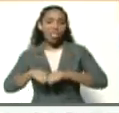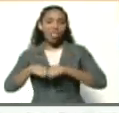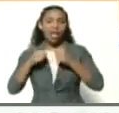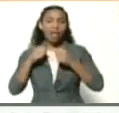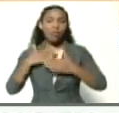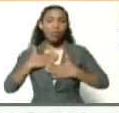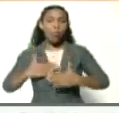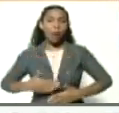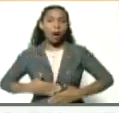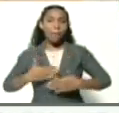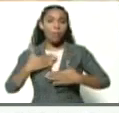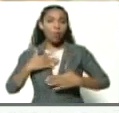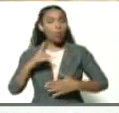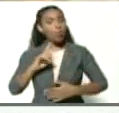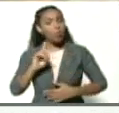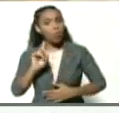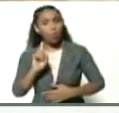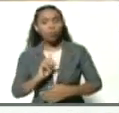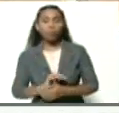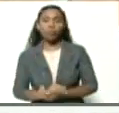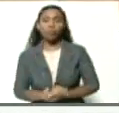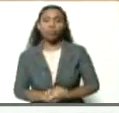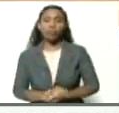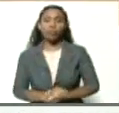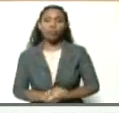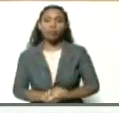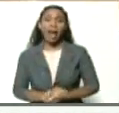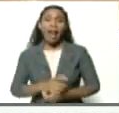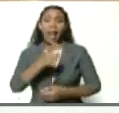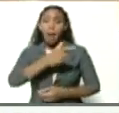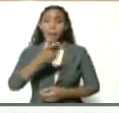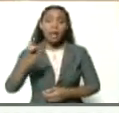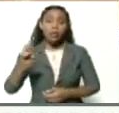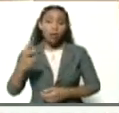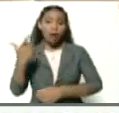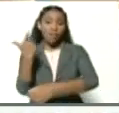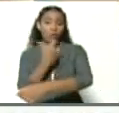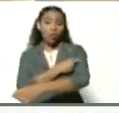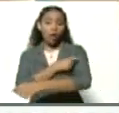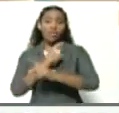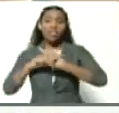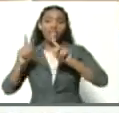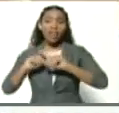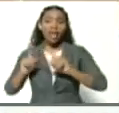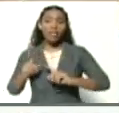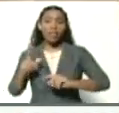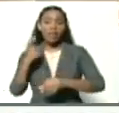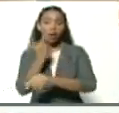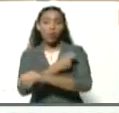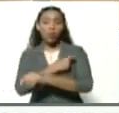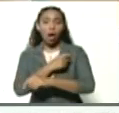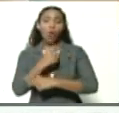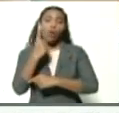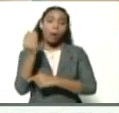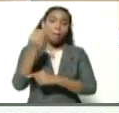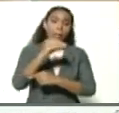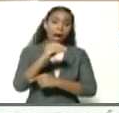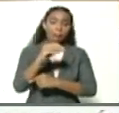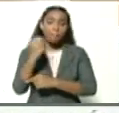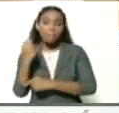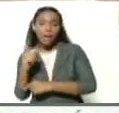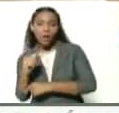cuerpo, ¿no? Las personas vacunadas con las distintas vacunas, con unas más, con otras